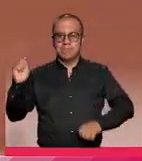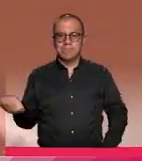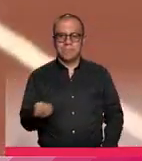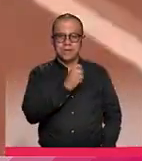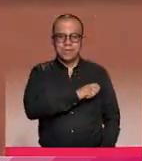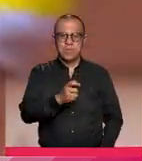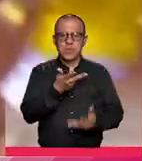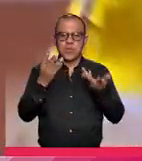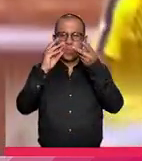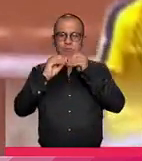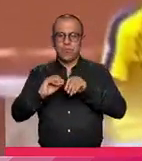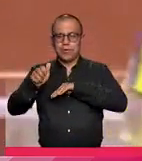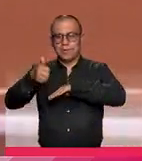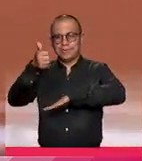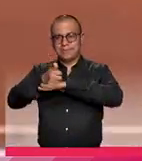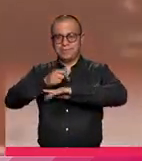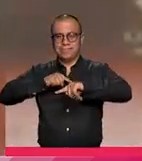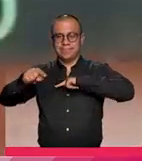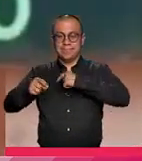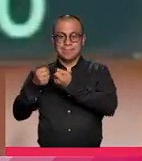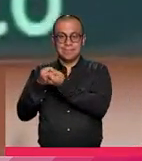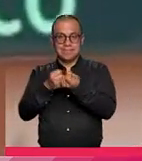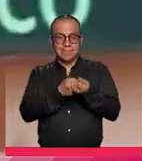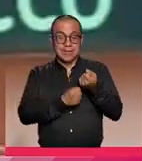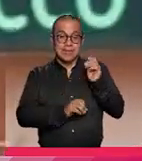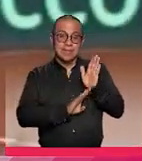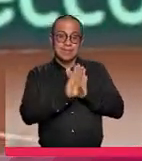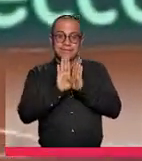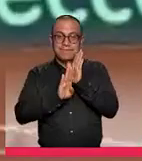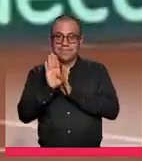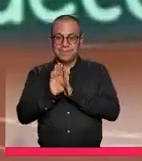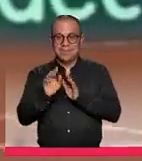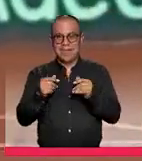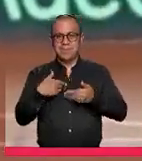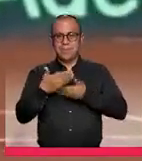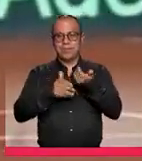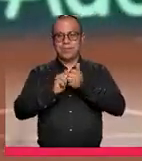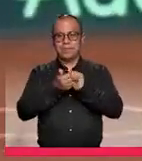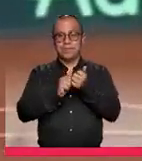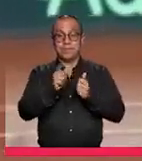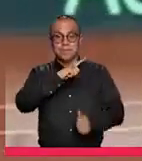seguramente desde la parte directiva para apoyar el desarrollo del deporte blanco en nuestro país.